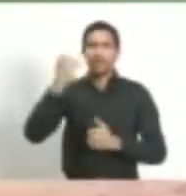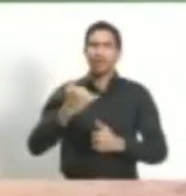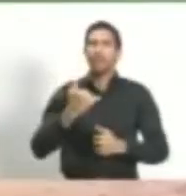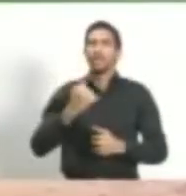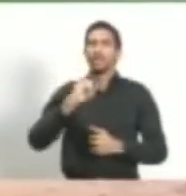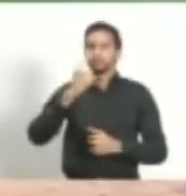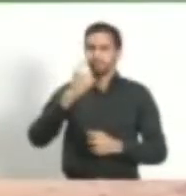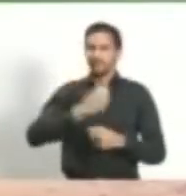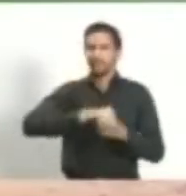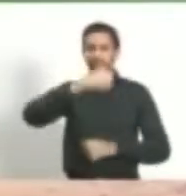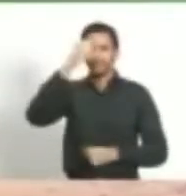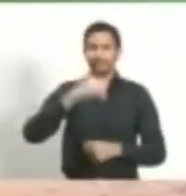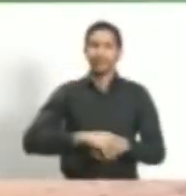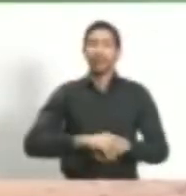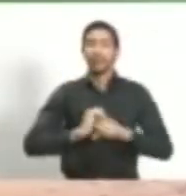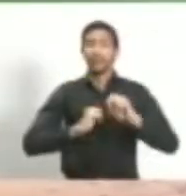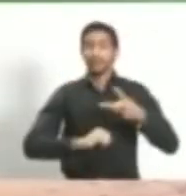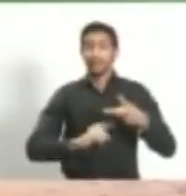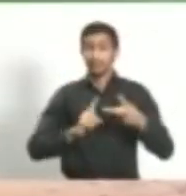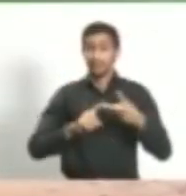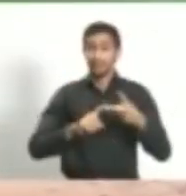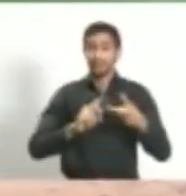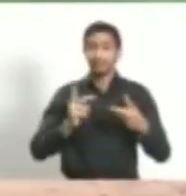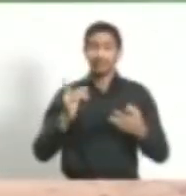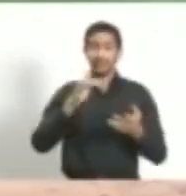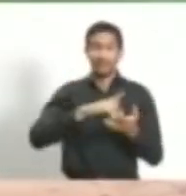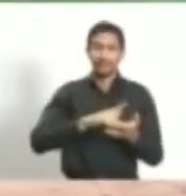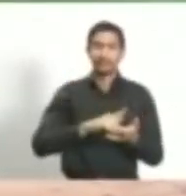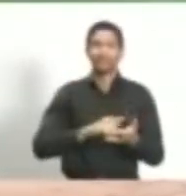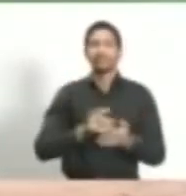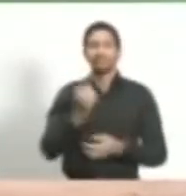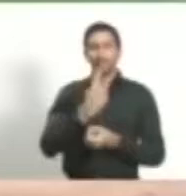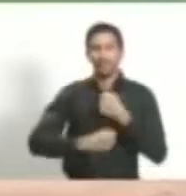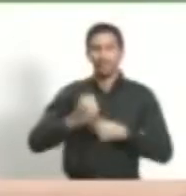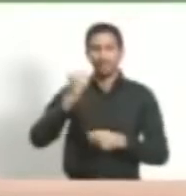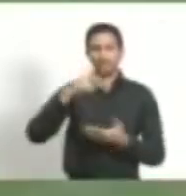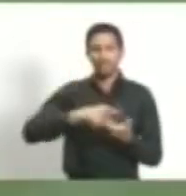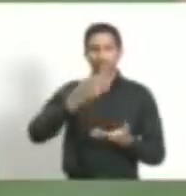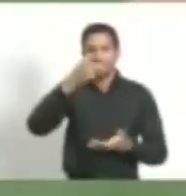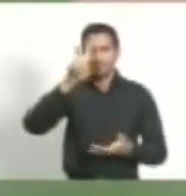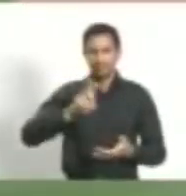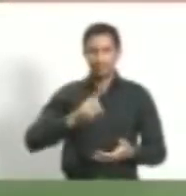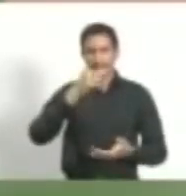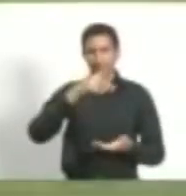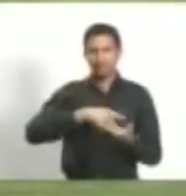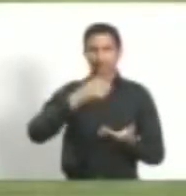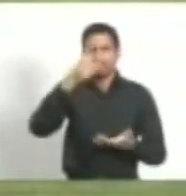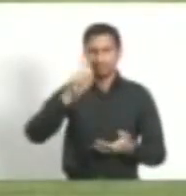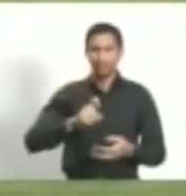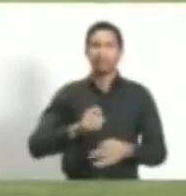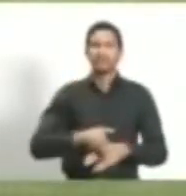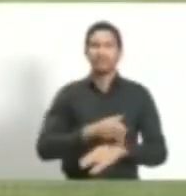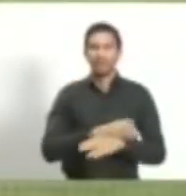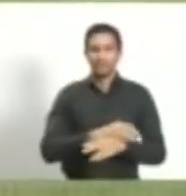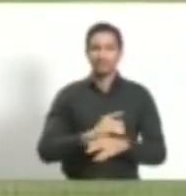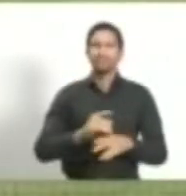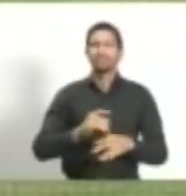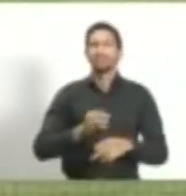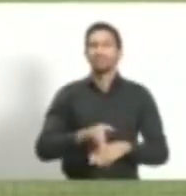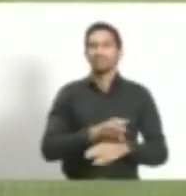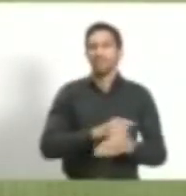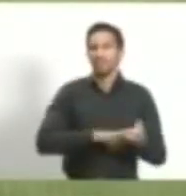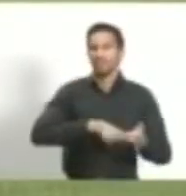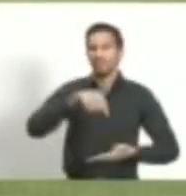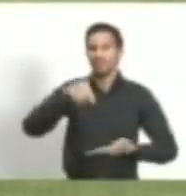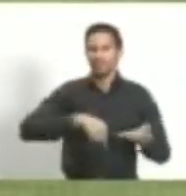será la segunda vez en las mayores para el cartagenero, pues ya en 2016 había estado con los Rojos de Cincinnati. Díaz firmó contrato de